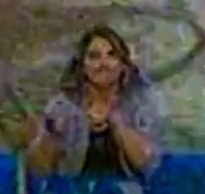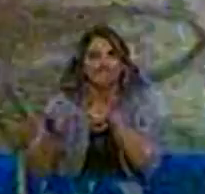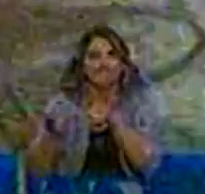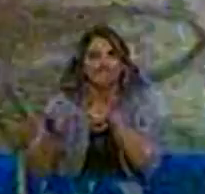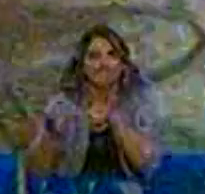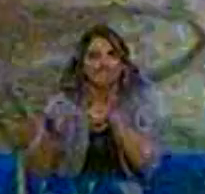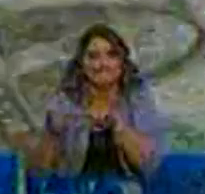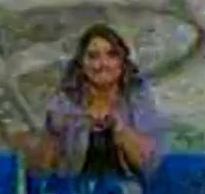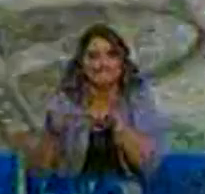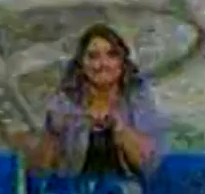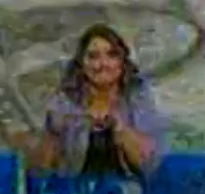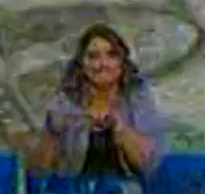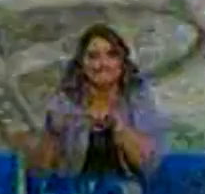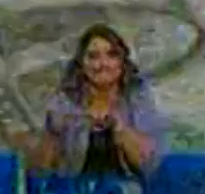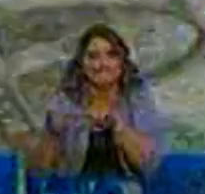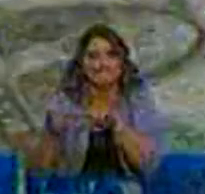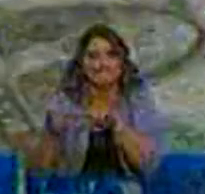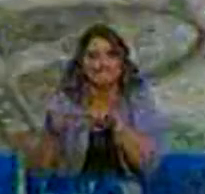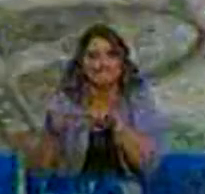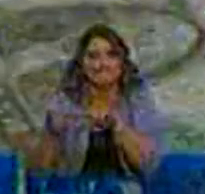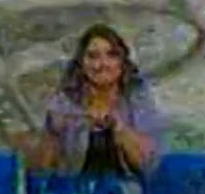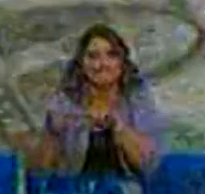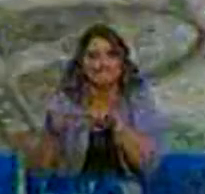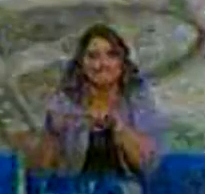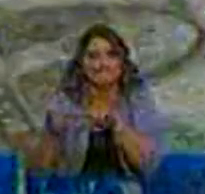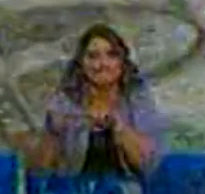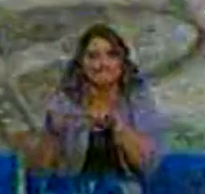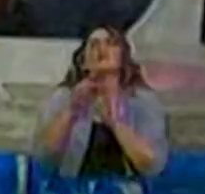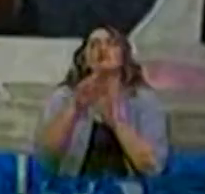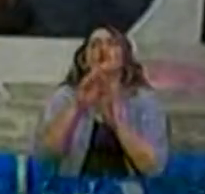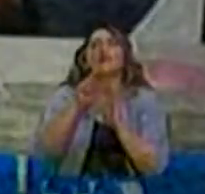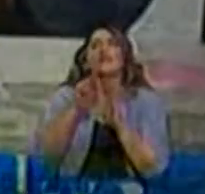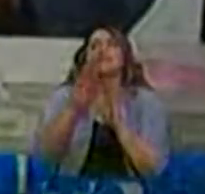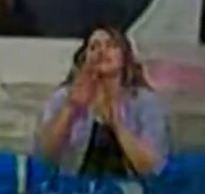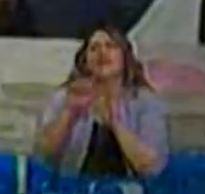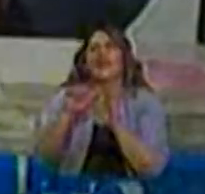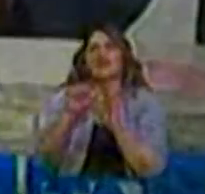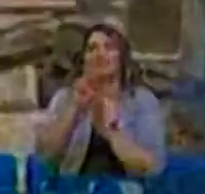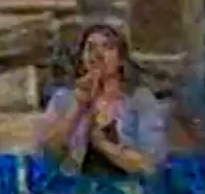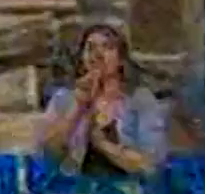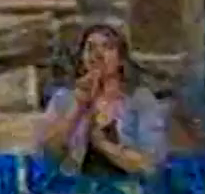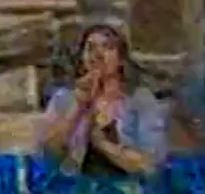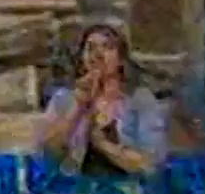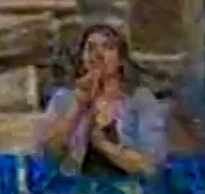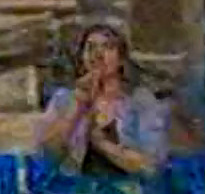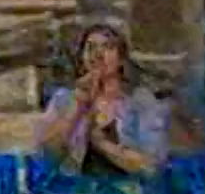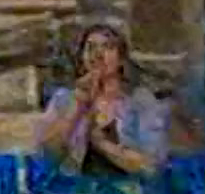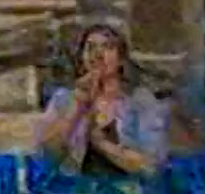Se extendió el tiempo de la declaración del impuesto a la renta de los microempresarios.